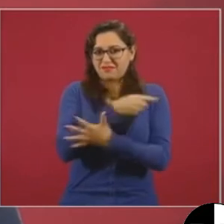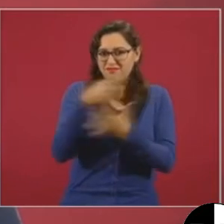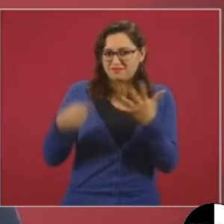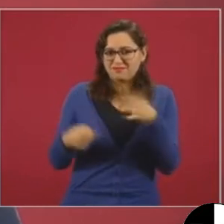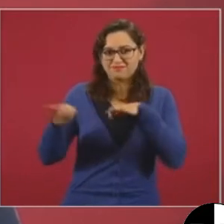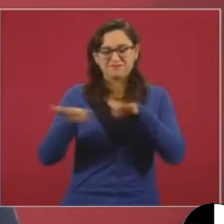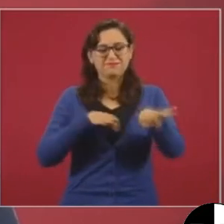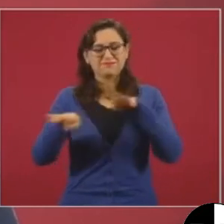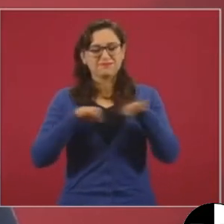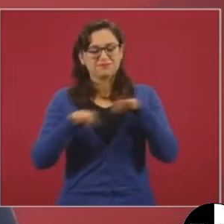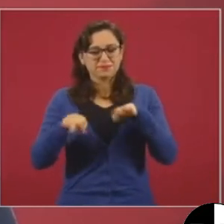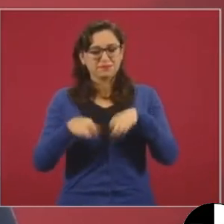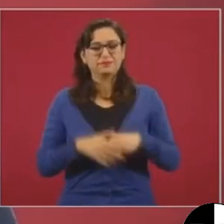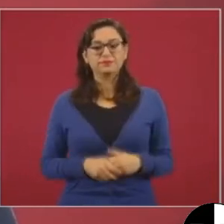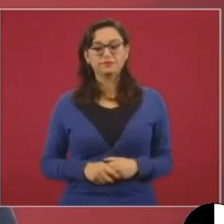laborales,